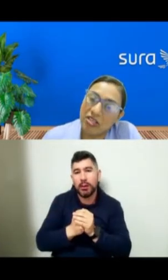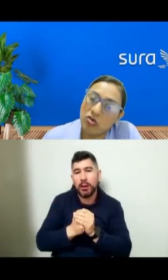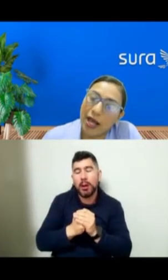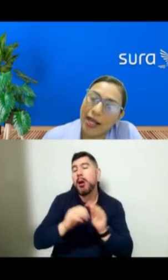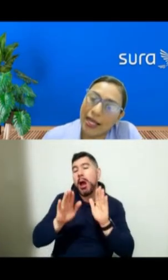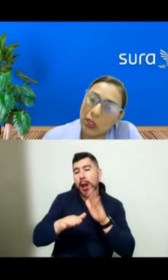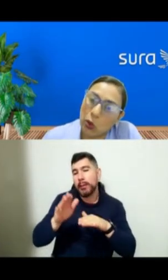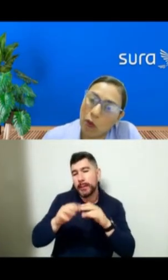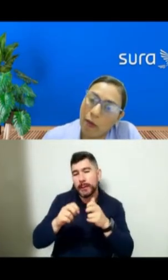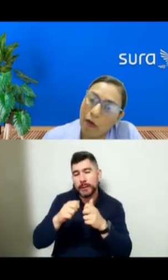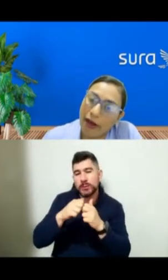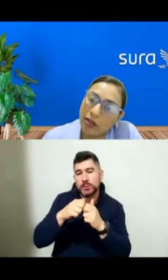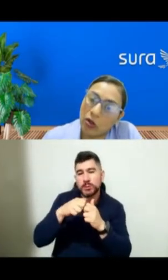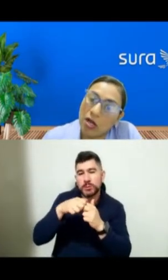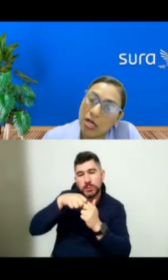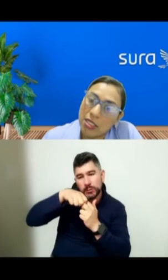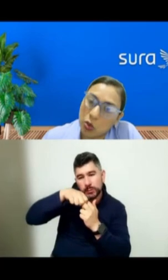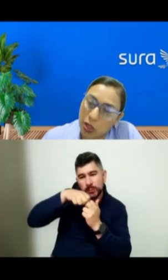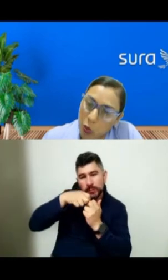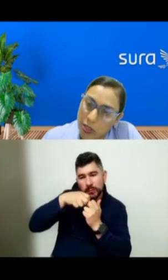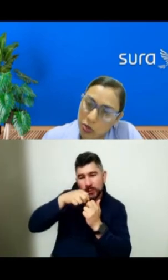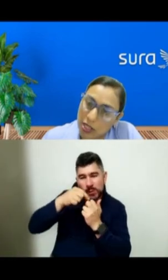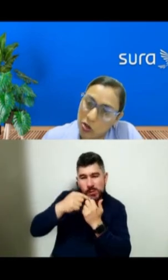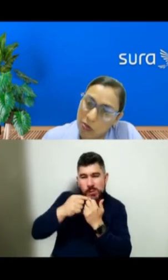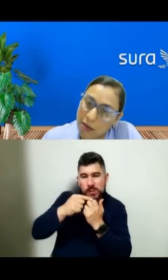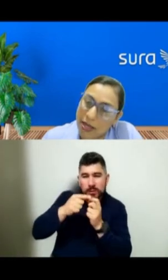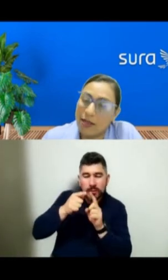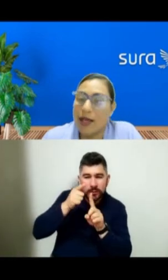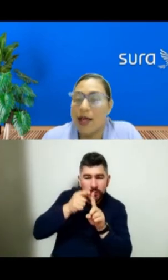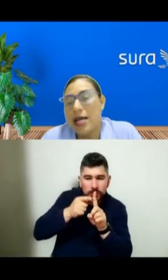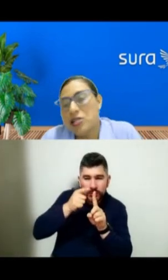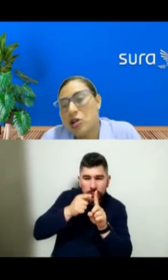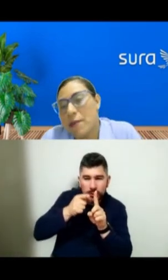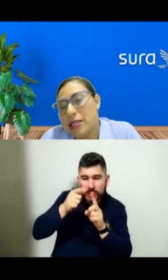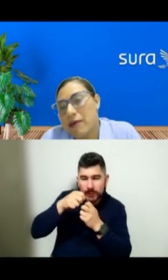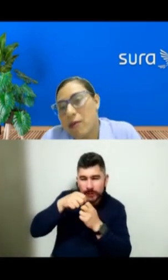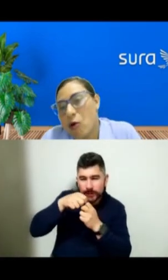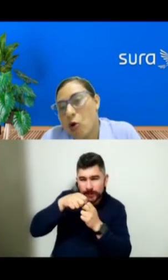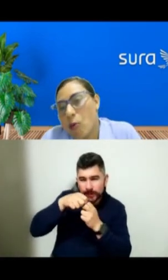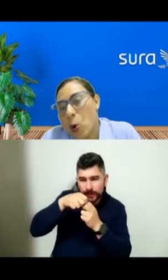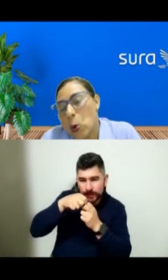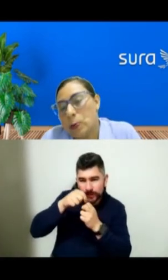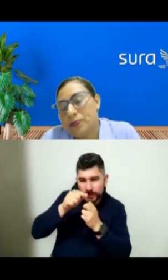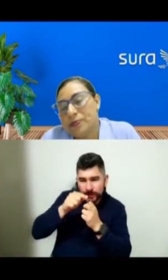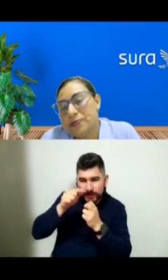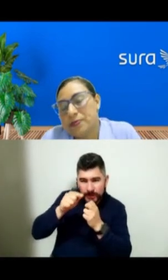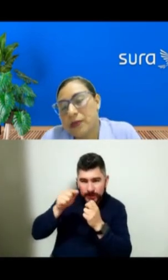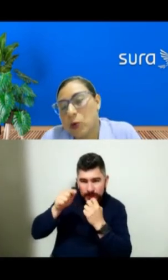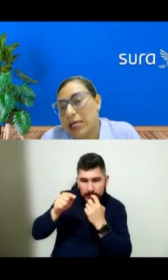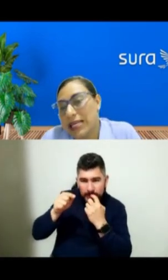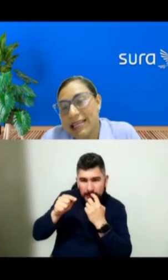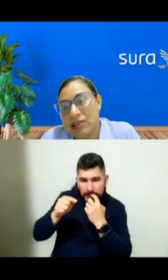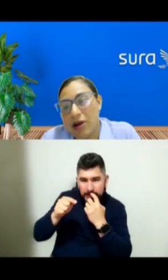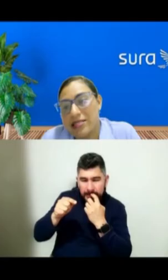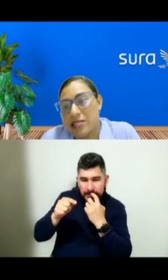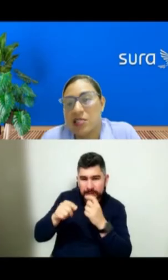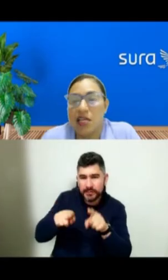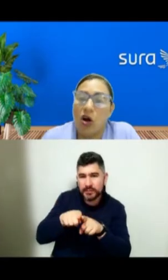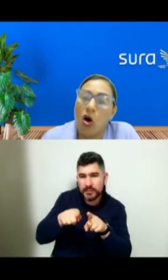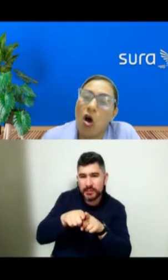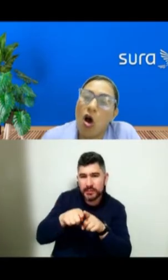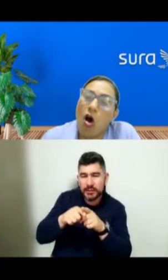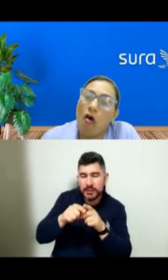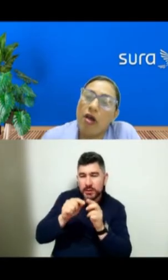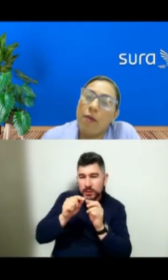encontramos pequeñas fisuras que no vemos esto, sino que el hueso está normalmente y solamente vemos como un hilito, por